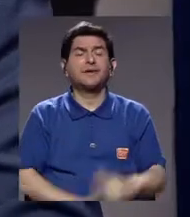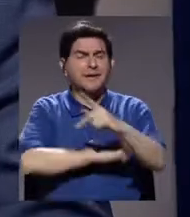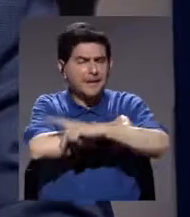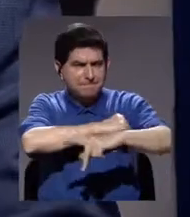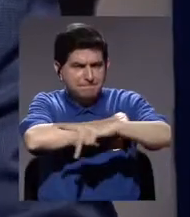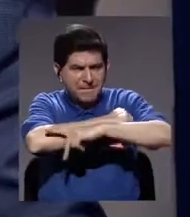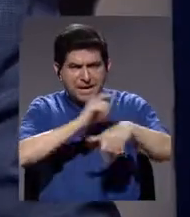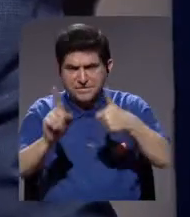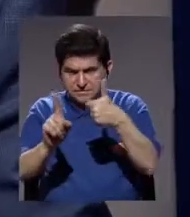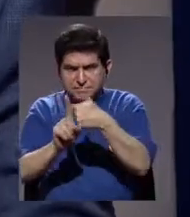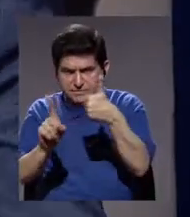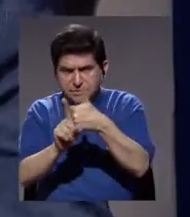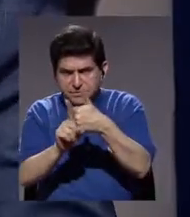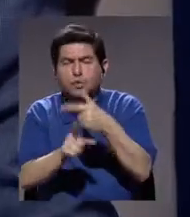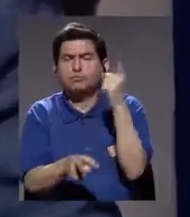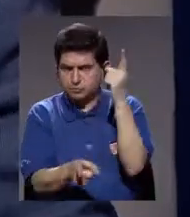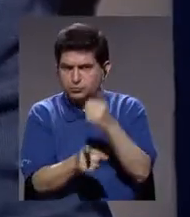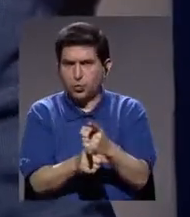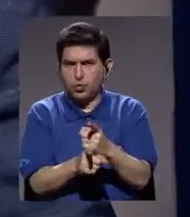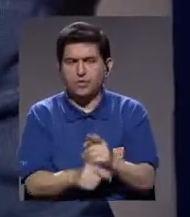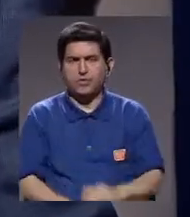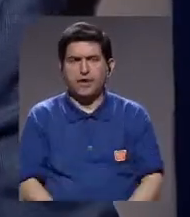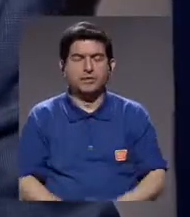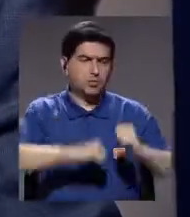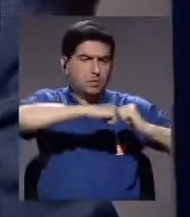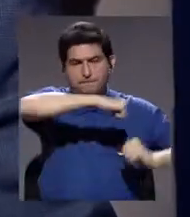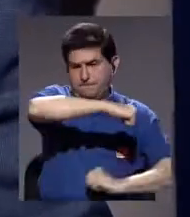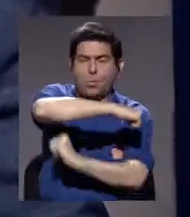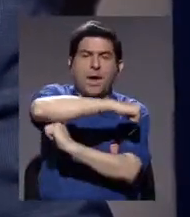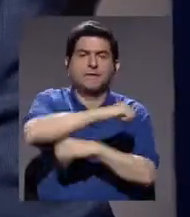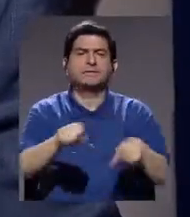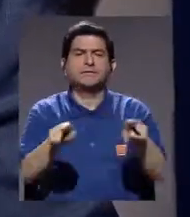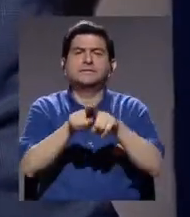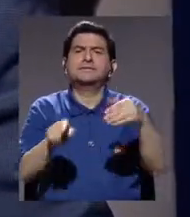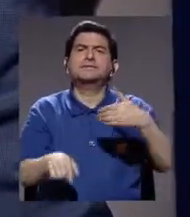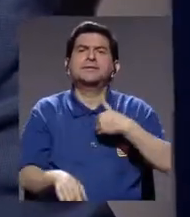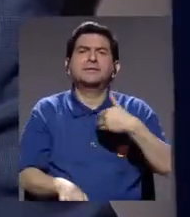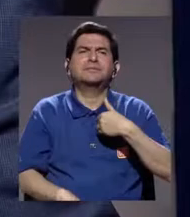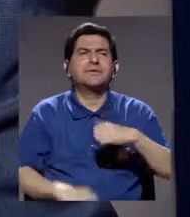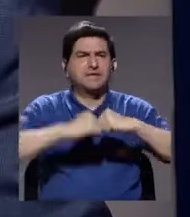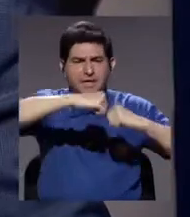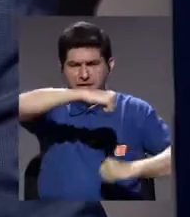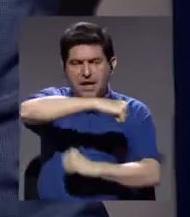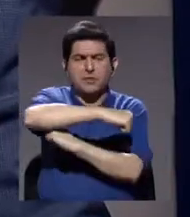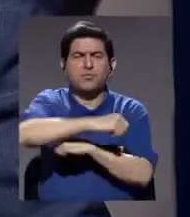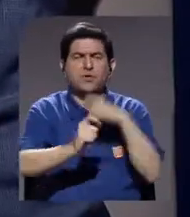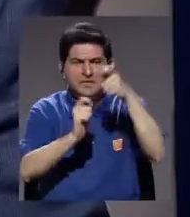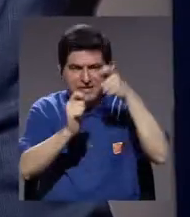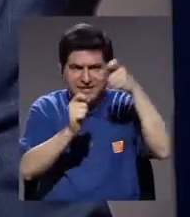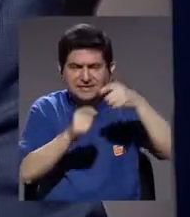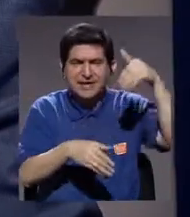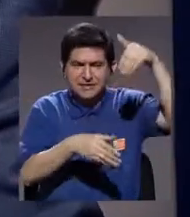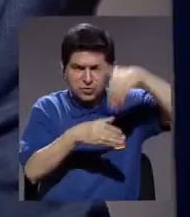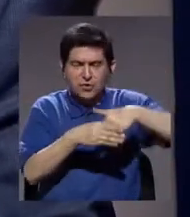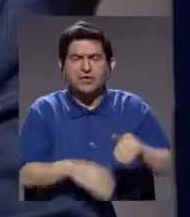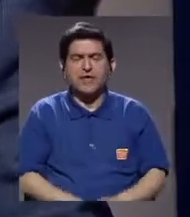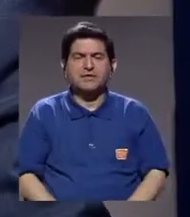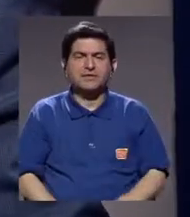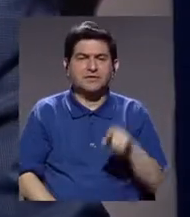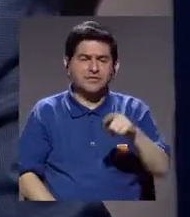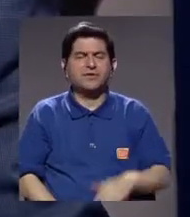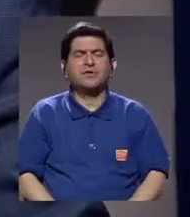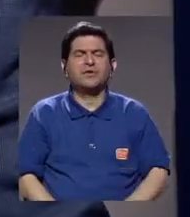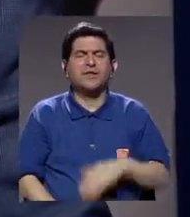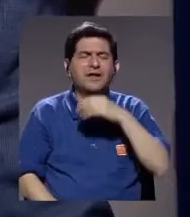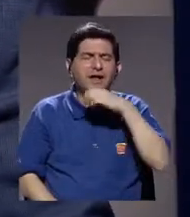país efectivamente es como un puente. También tenemos puentes físicas dentro de Istanbul, la